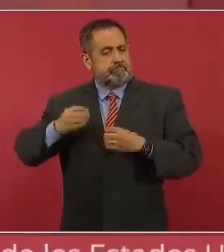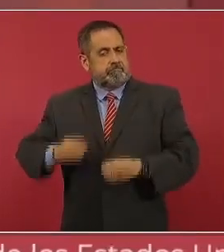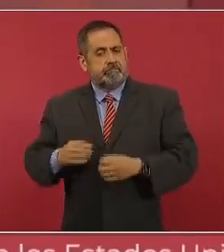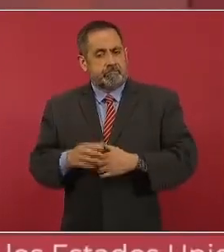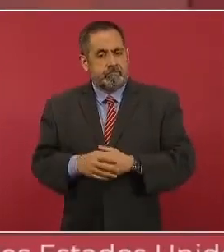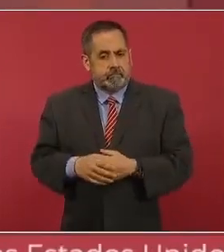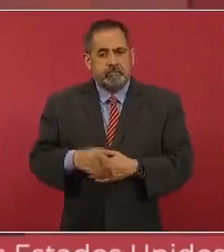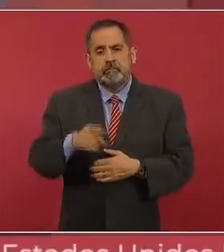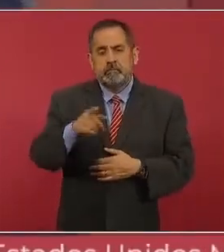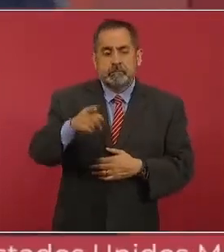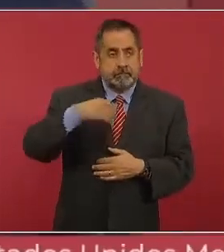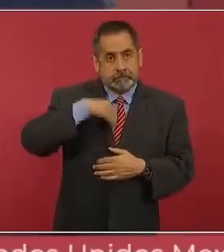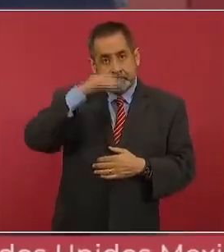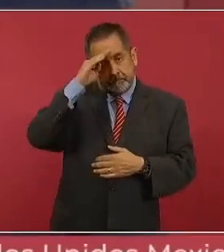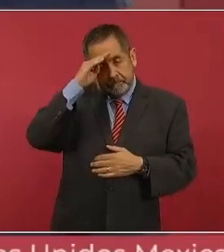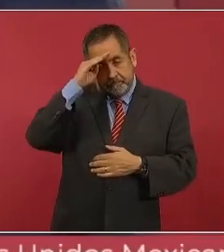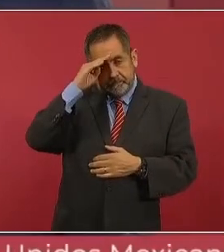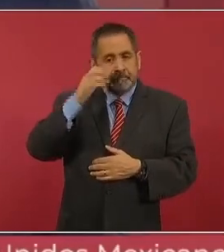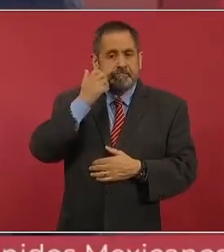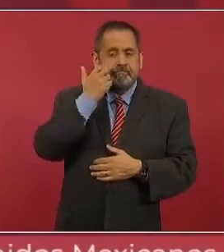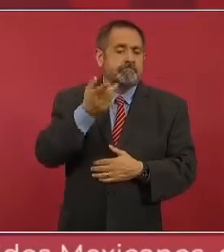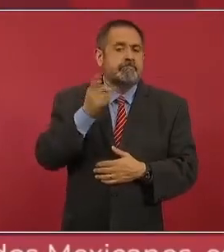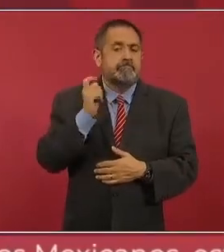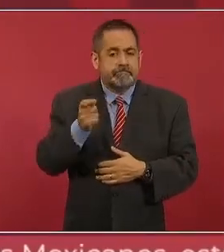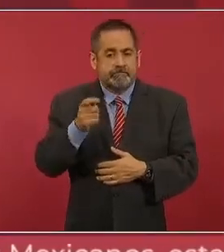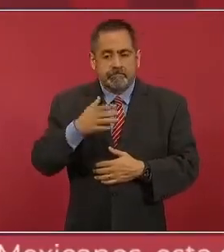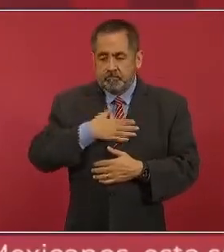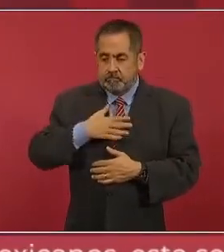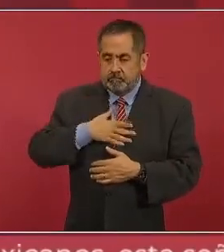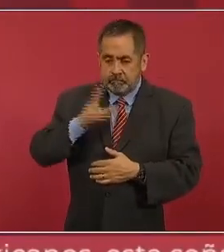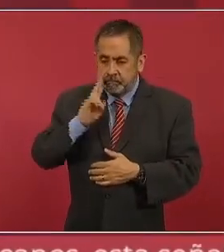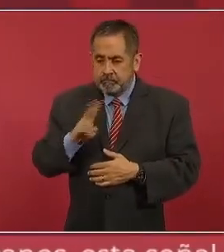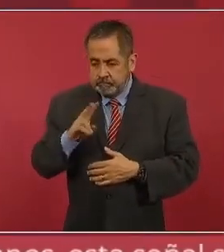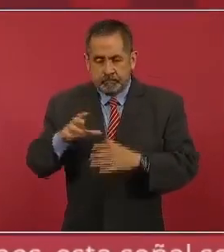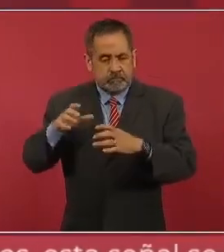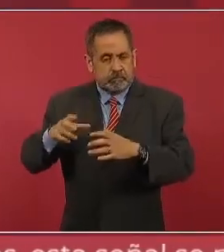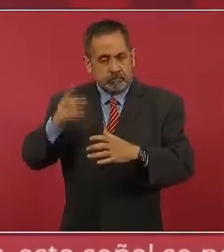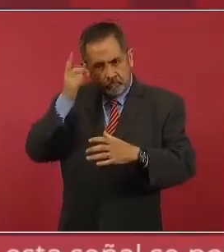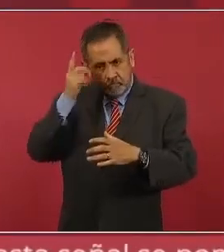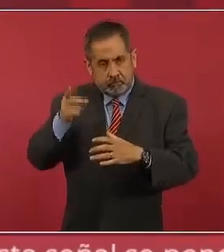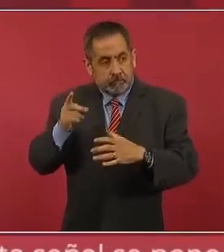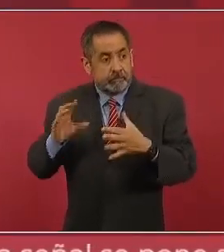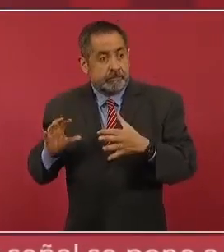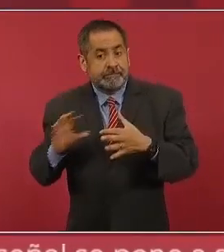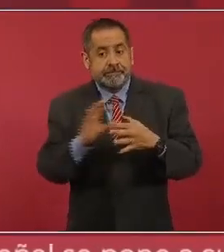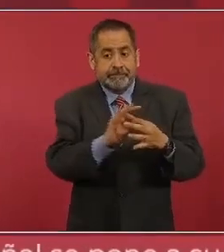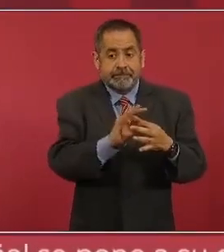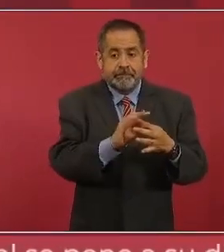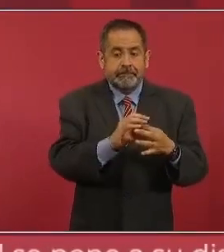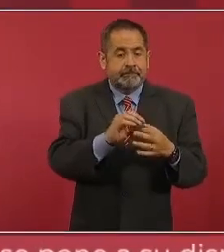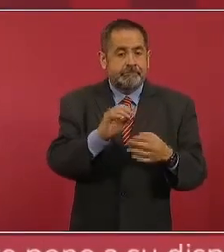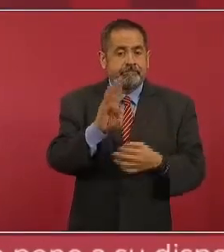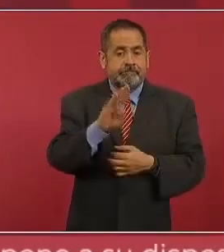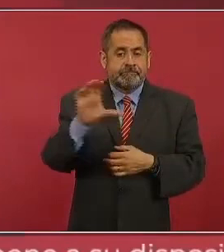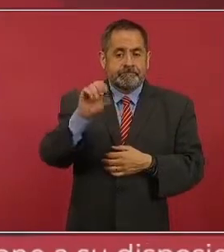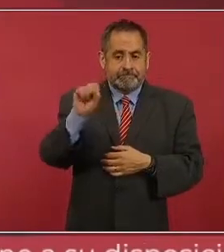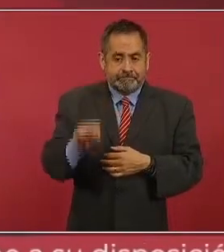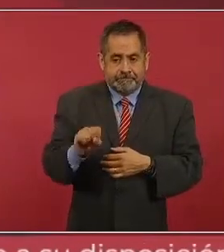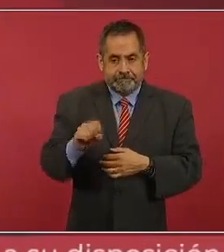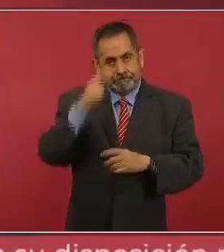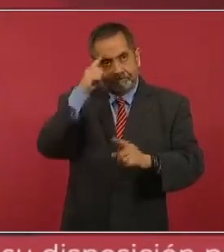Y vamos a buscar también el integrar Baja California Sur. Es